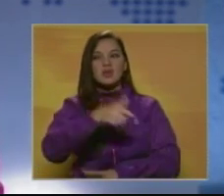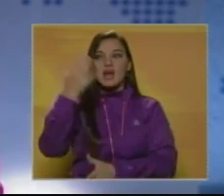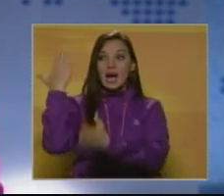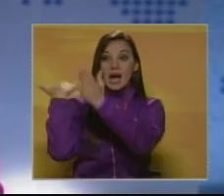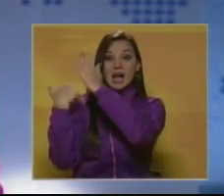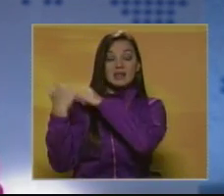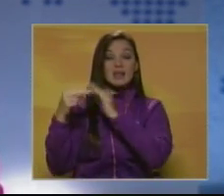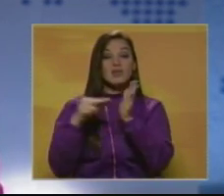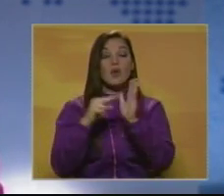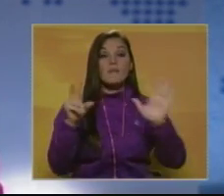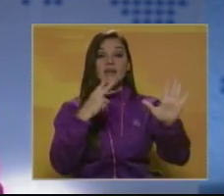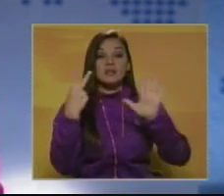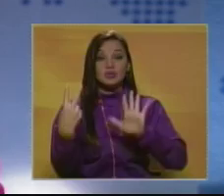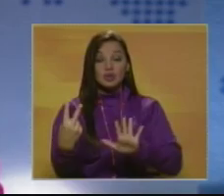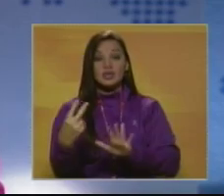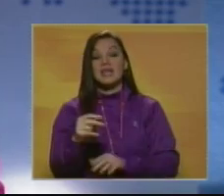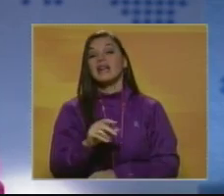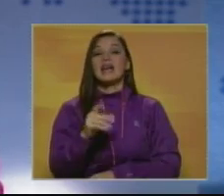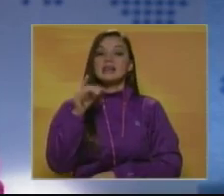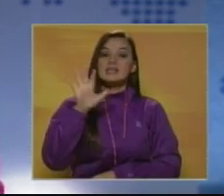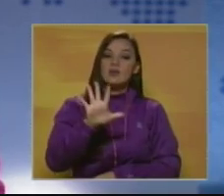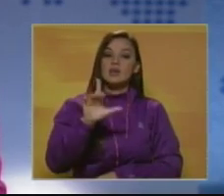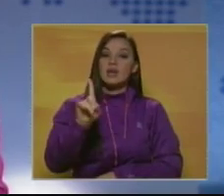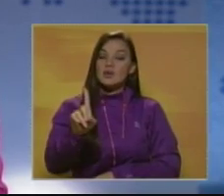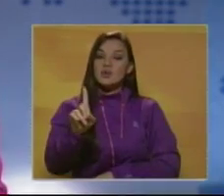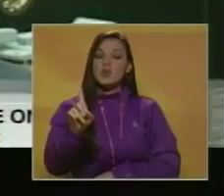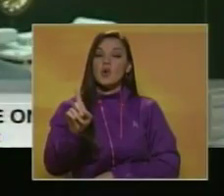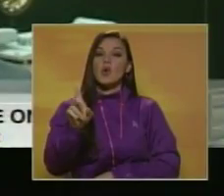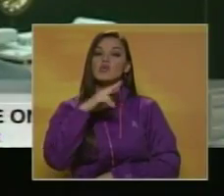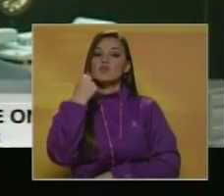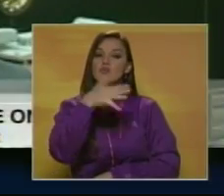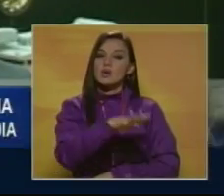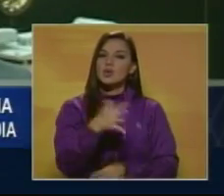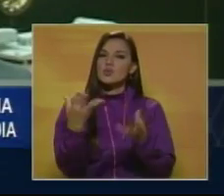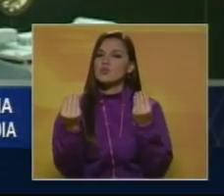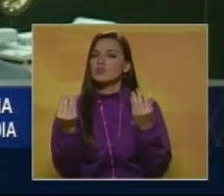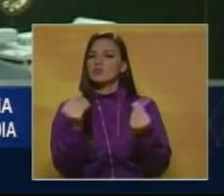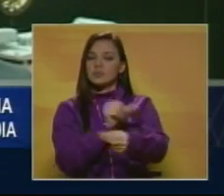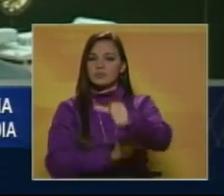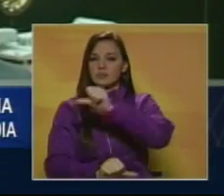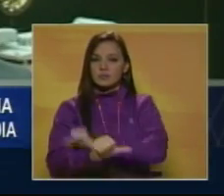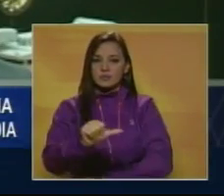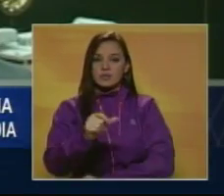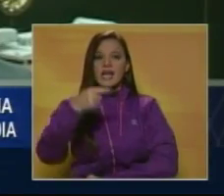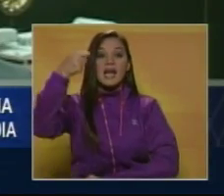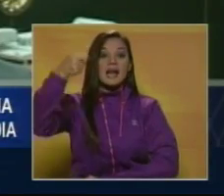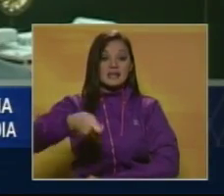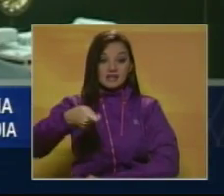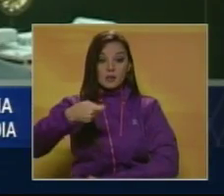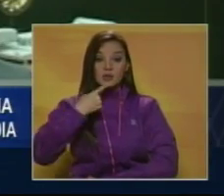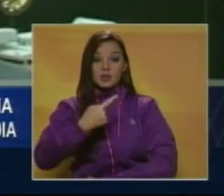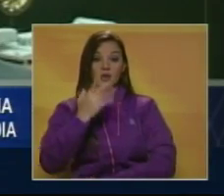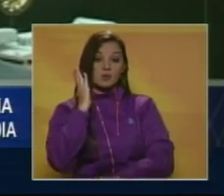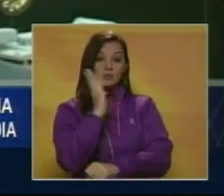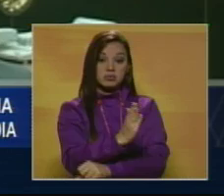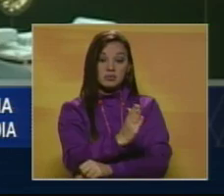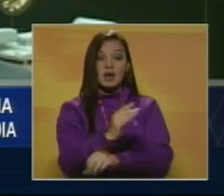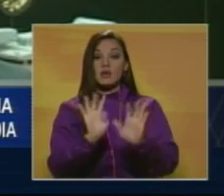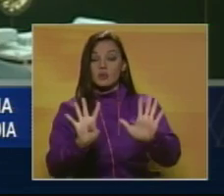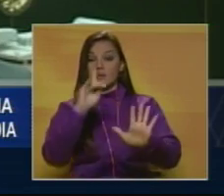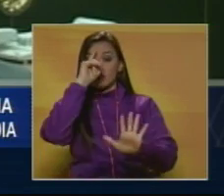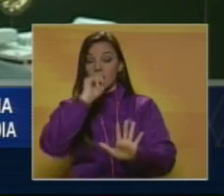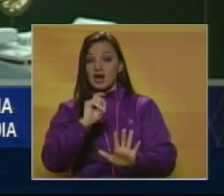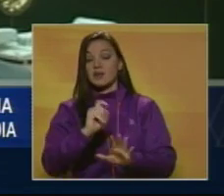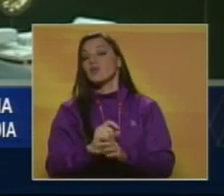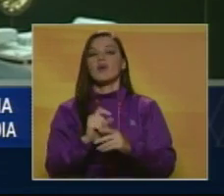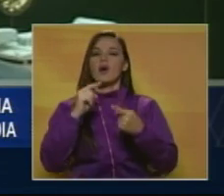que dejó al menos 51 muertos y 700 heridos. El Tribunal Oral en lo Criminal Federal dictaminó la pena de 9 años de cárcel